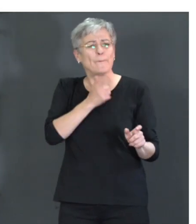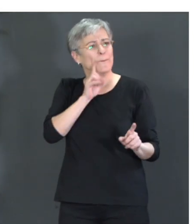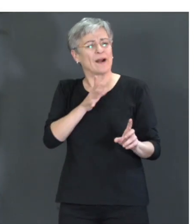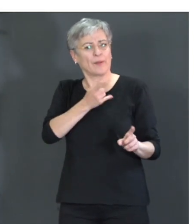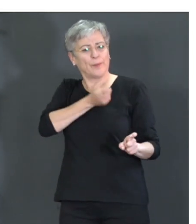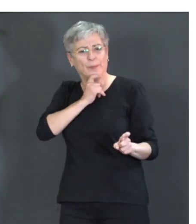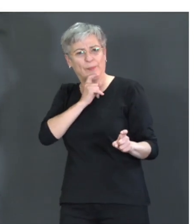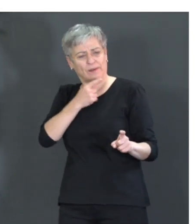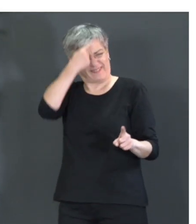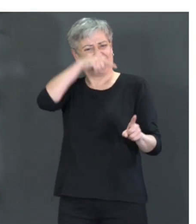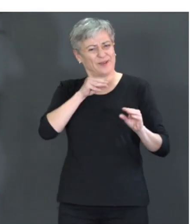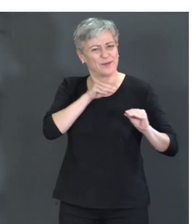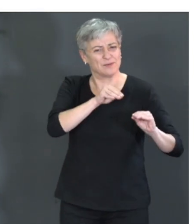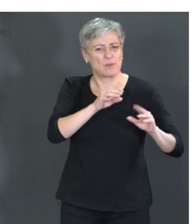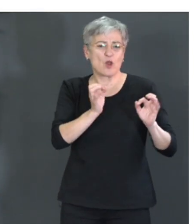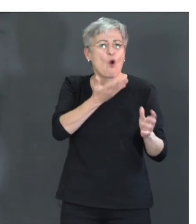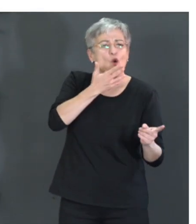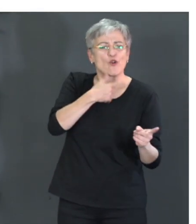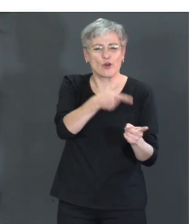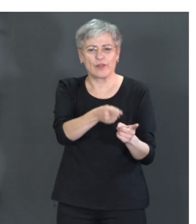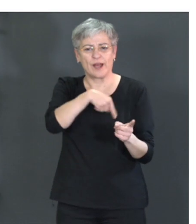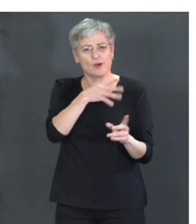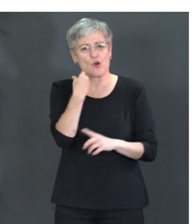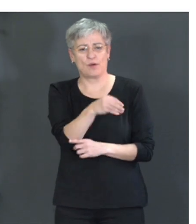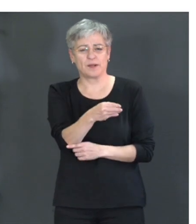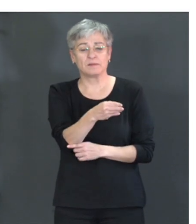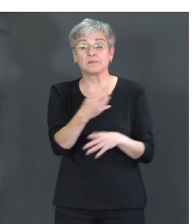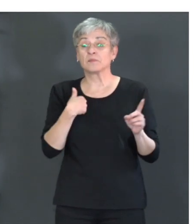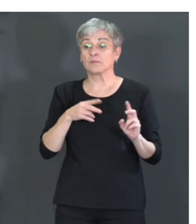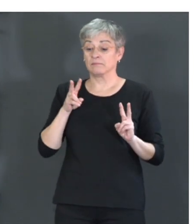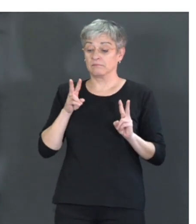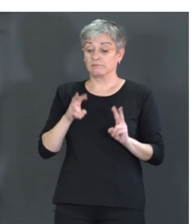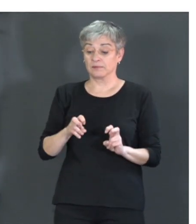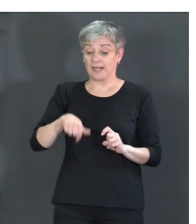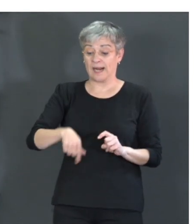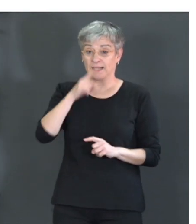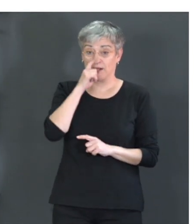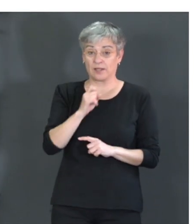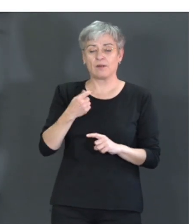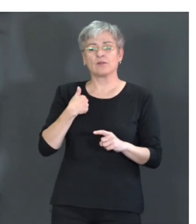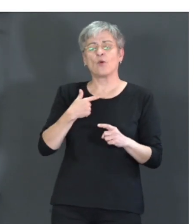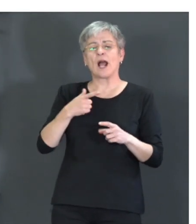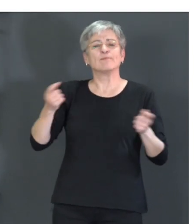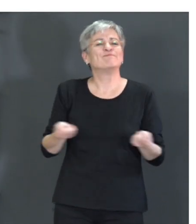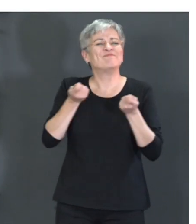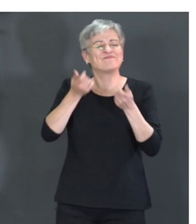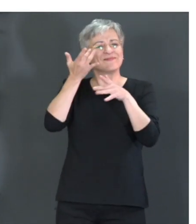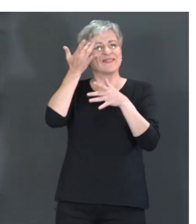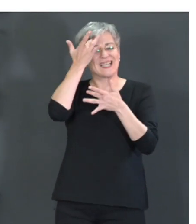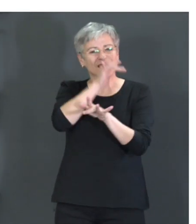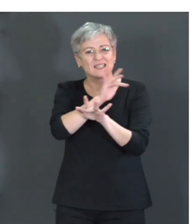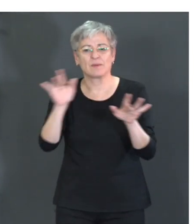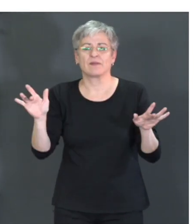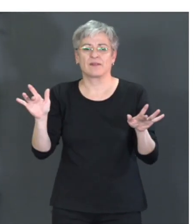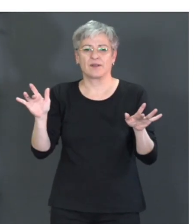Entonces, también un ejemplo que cabe destacar es que a principios de este año se hizo una campaña de sensibilización con uno de los